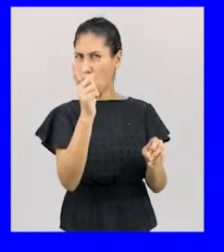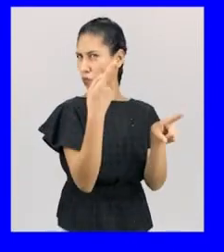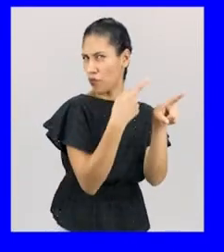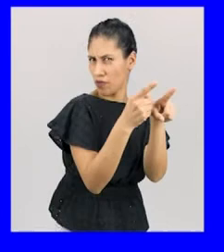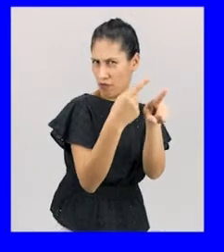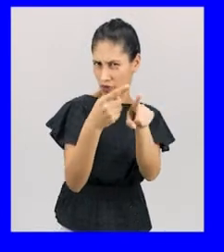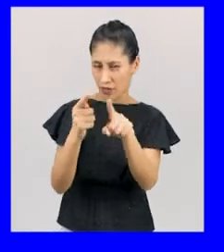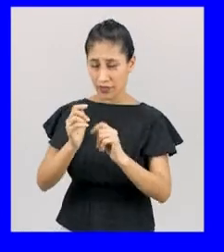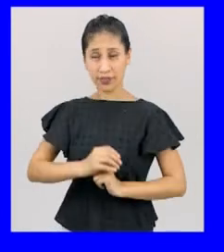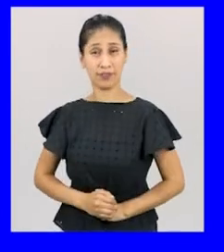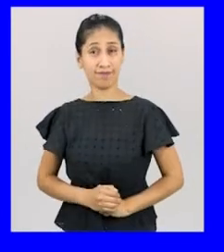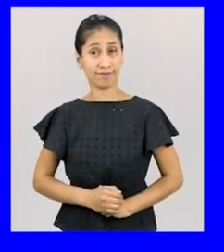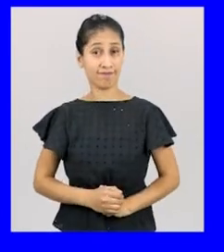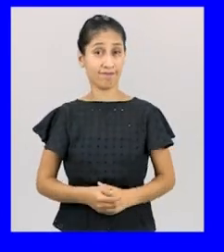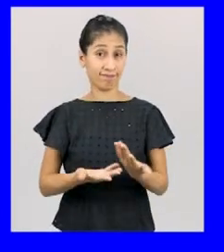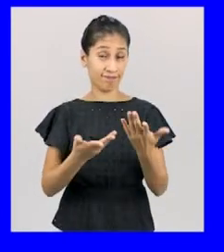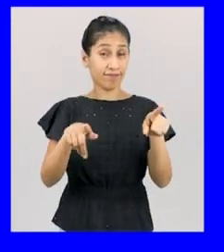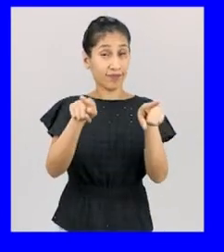tesis doctorales.